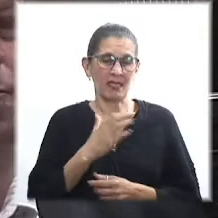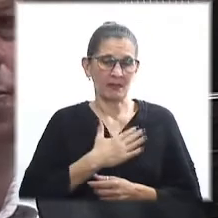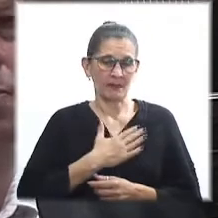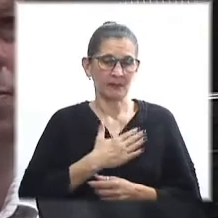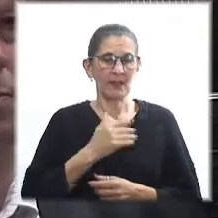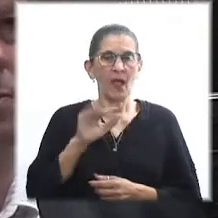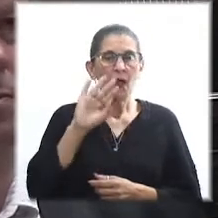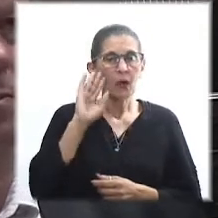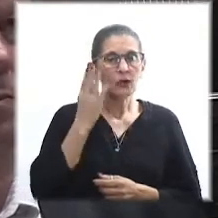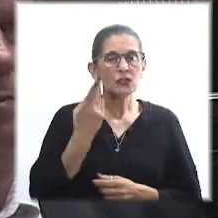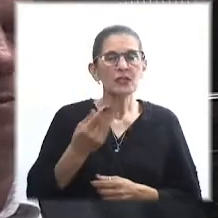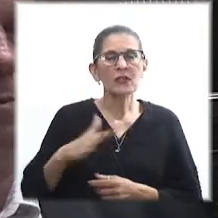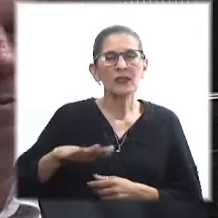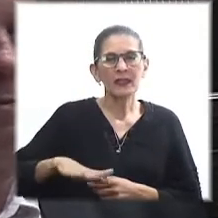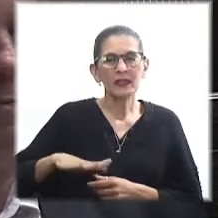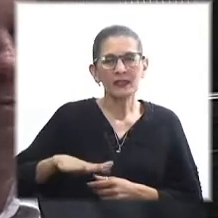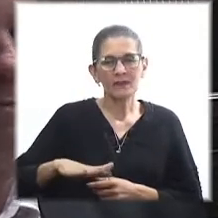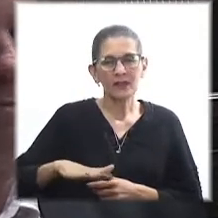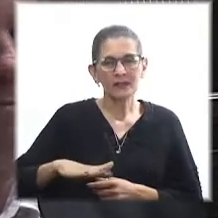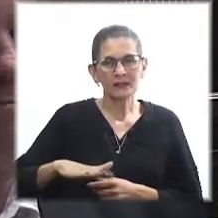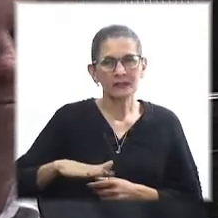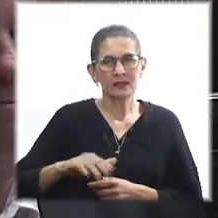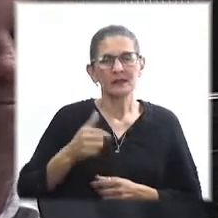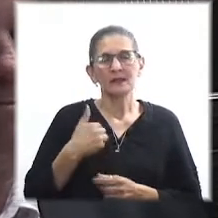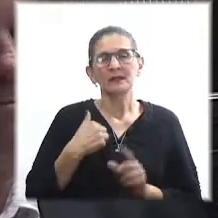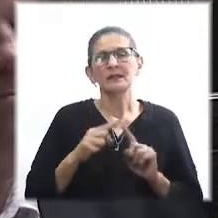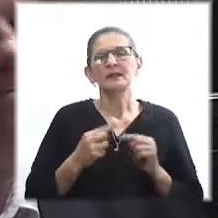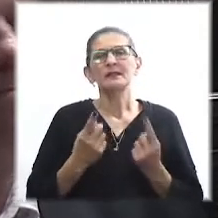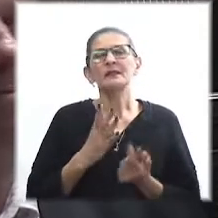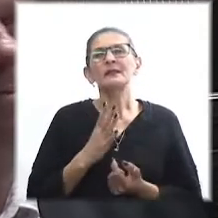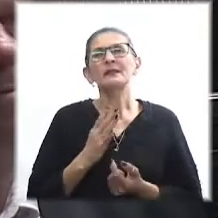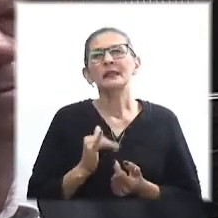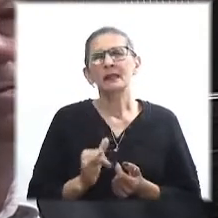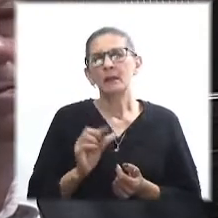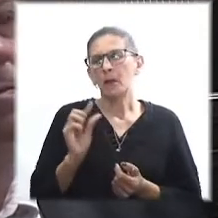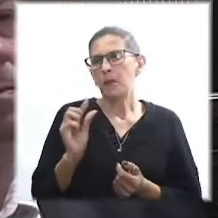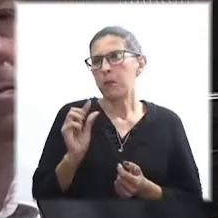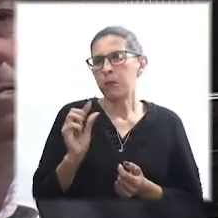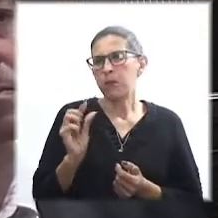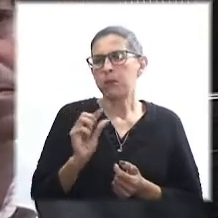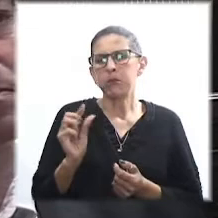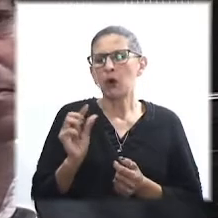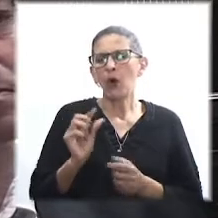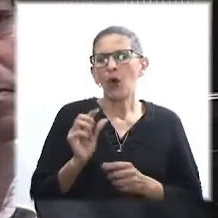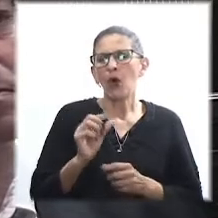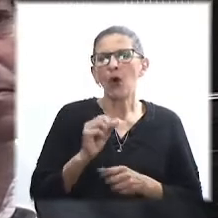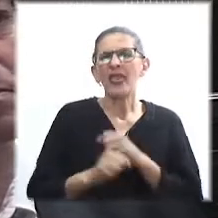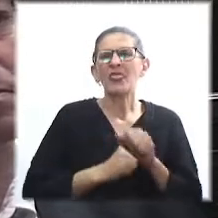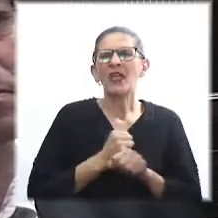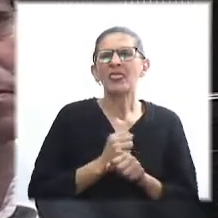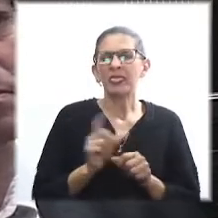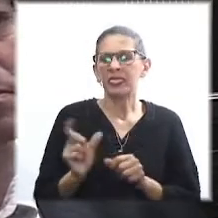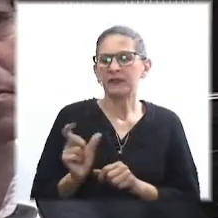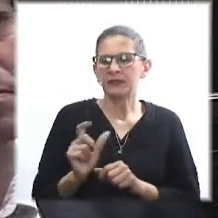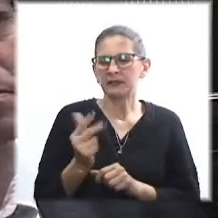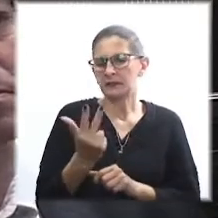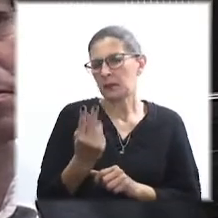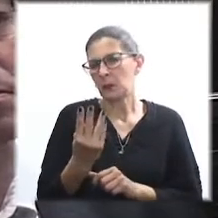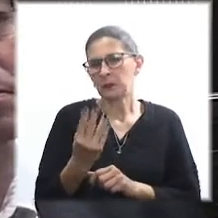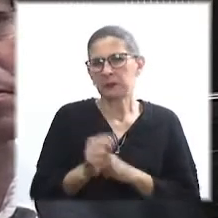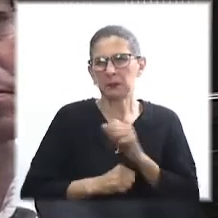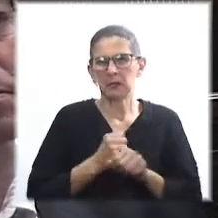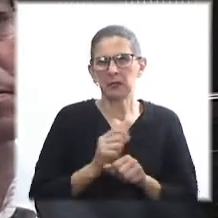conocido de la infancia, teníamos pocos años de diferencia de edad, 3 o 4 años,